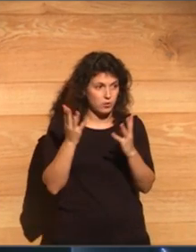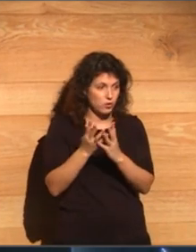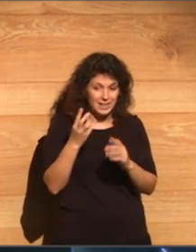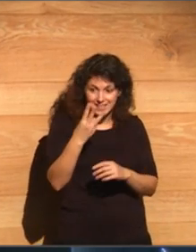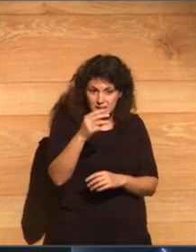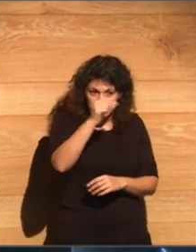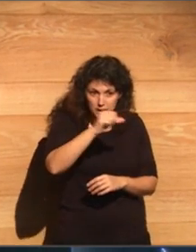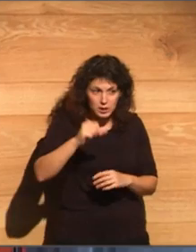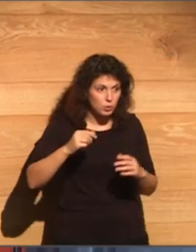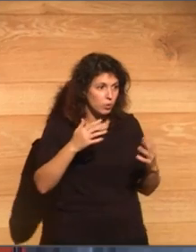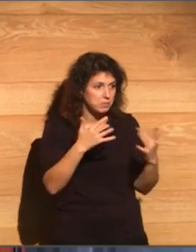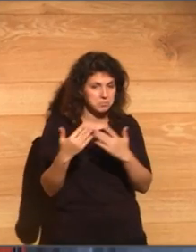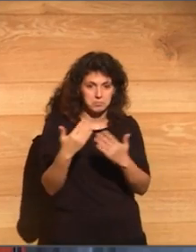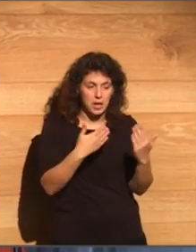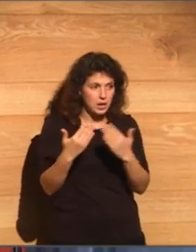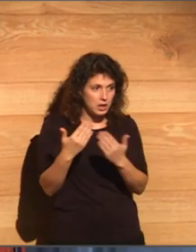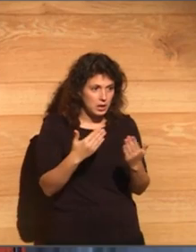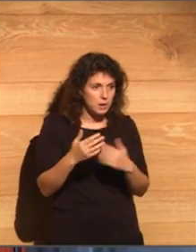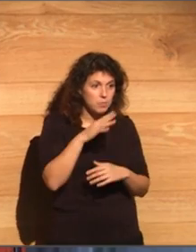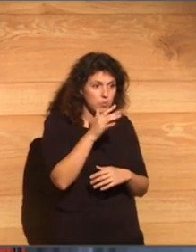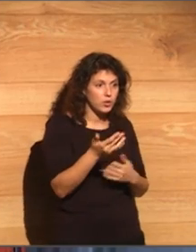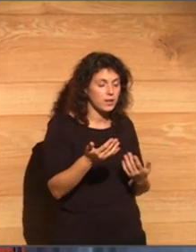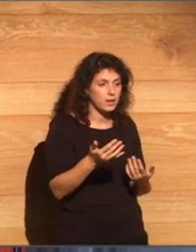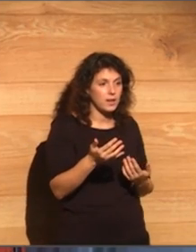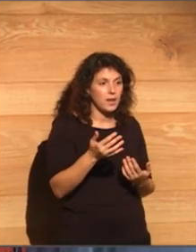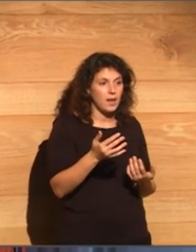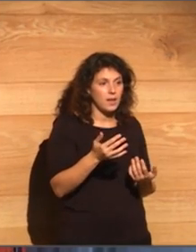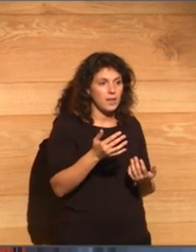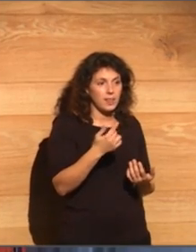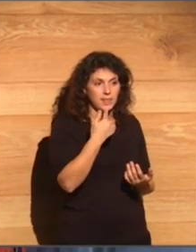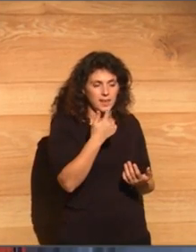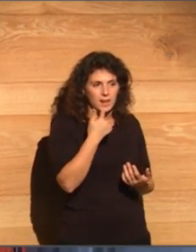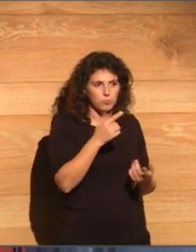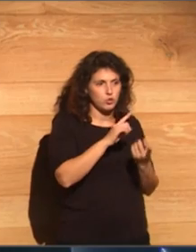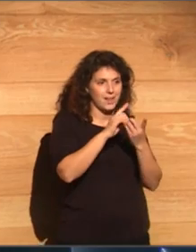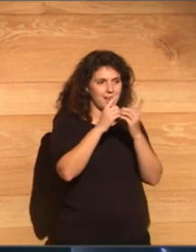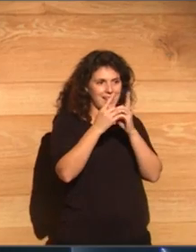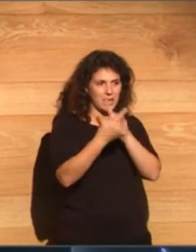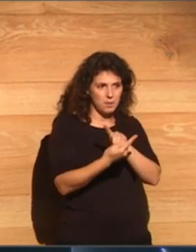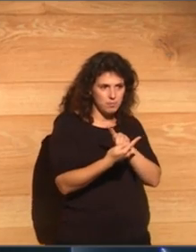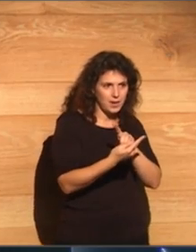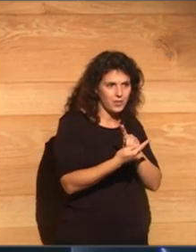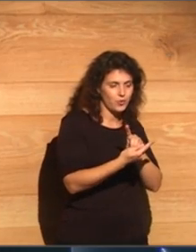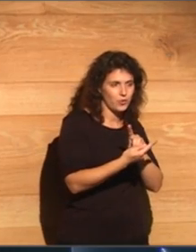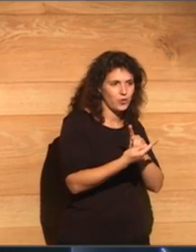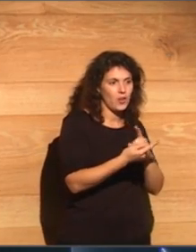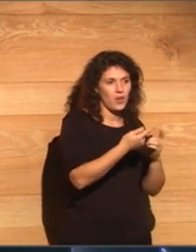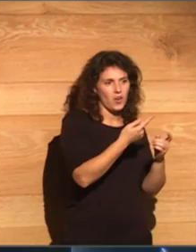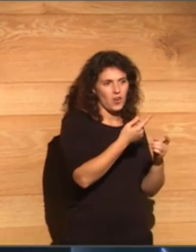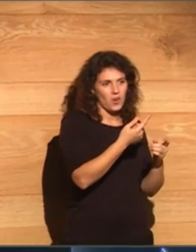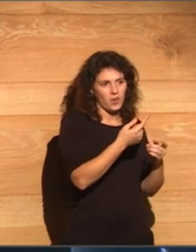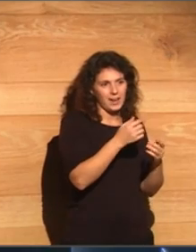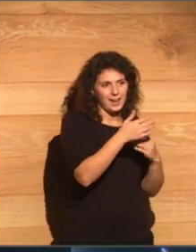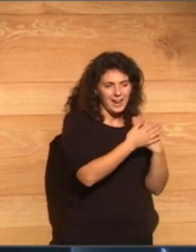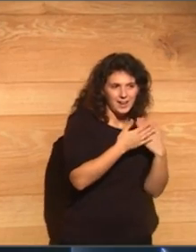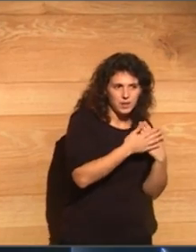están dialogando entre ellas, de hecho aparecen... Pero en este caso, digamos que ha cambiado la caridad por la solidaridad y